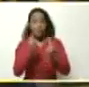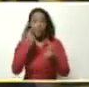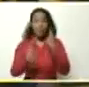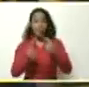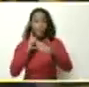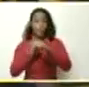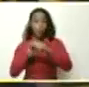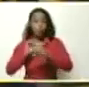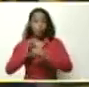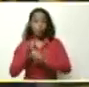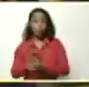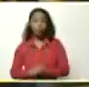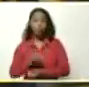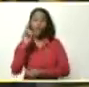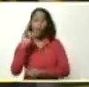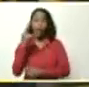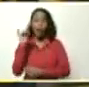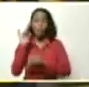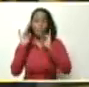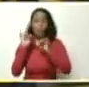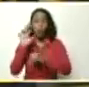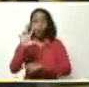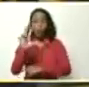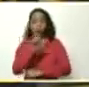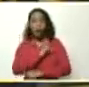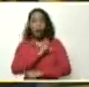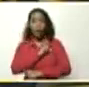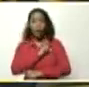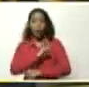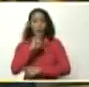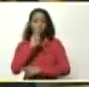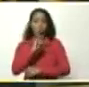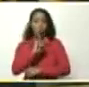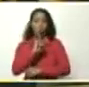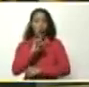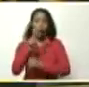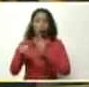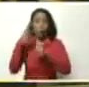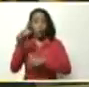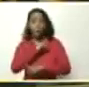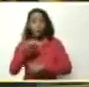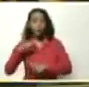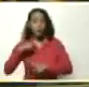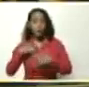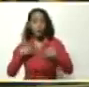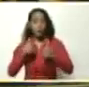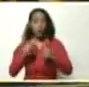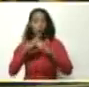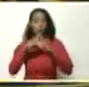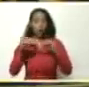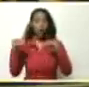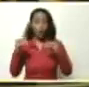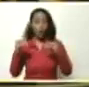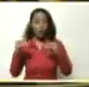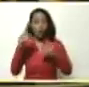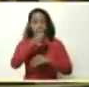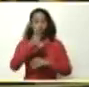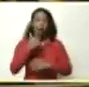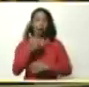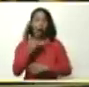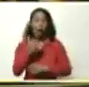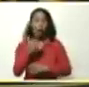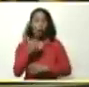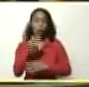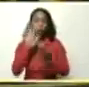diagnóstico de COVID. También el mismo 3 de enero, a partir del lunes, el resto del personal de salud, que es decir, todas las personas que de alguna u otra manera